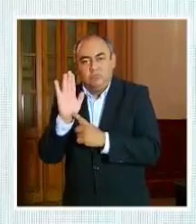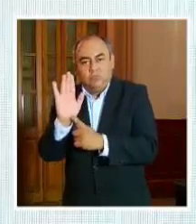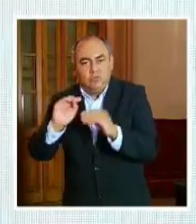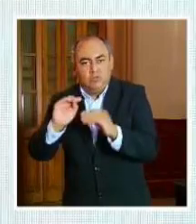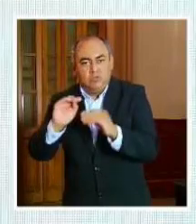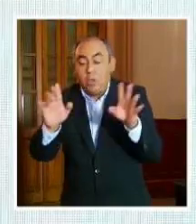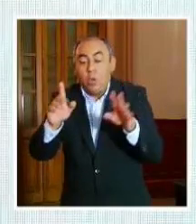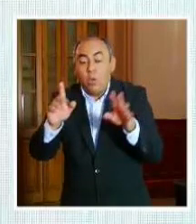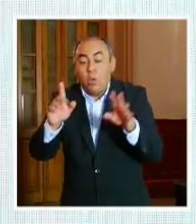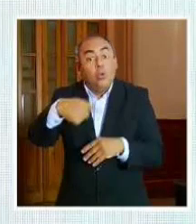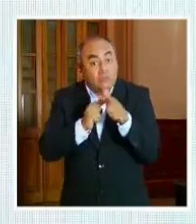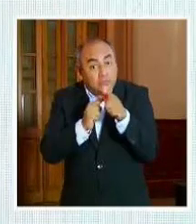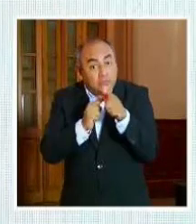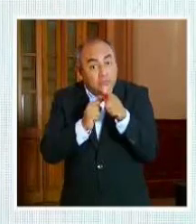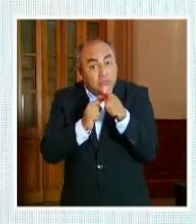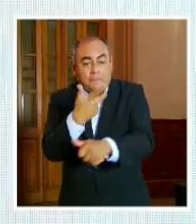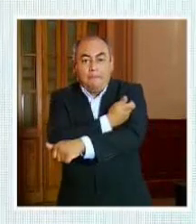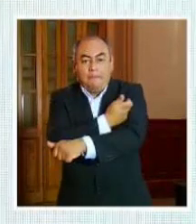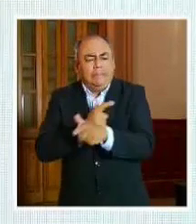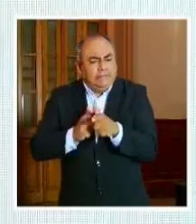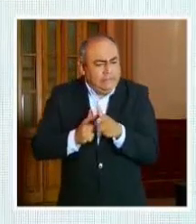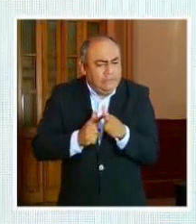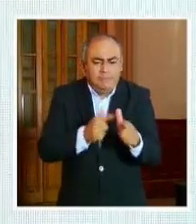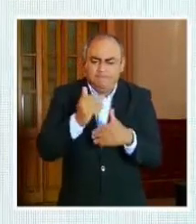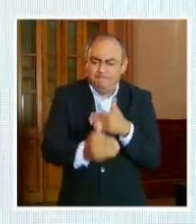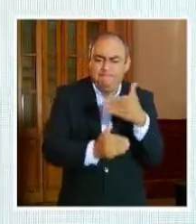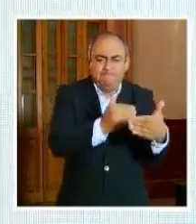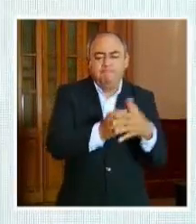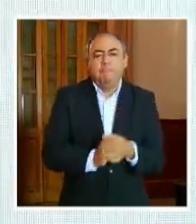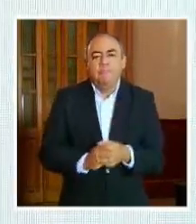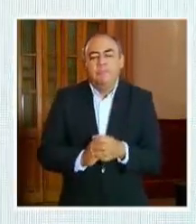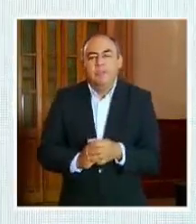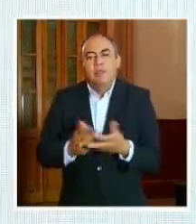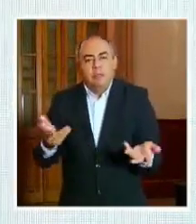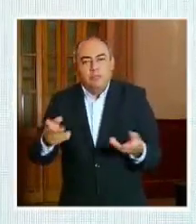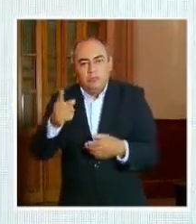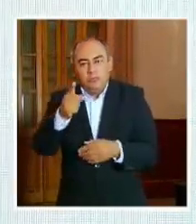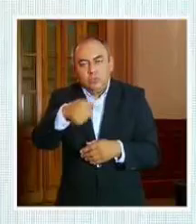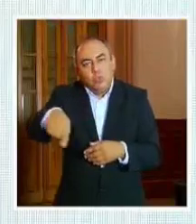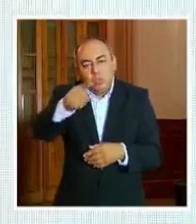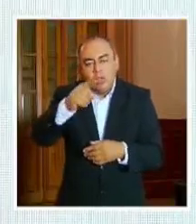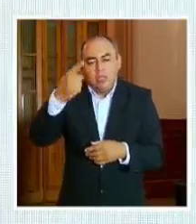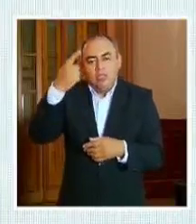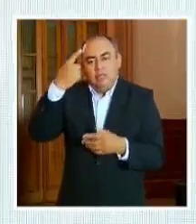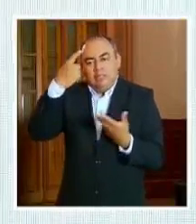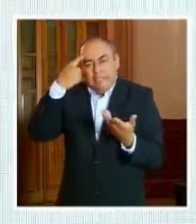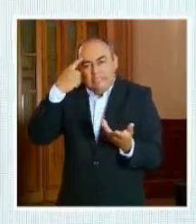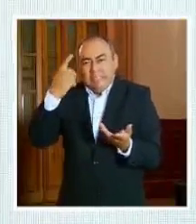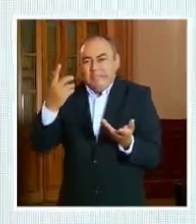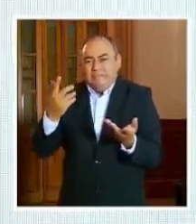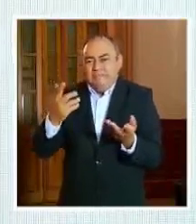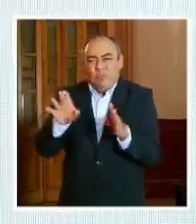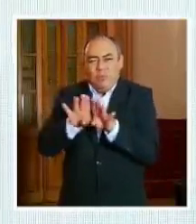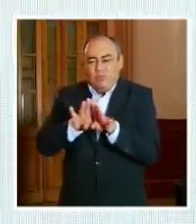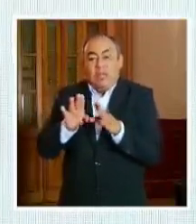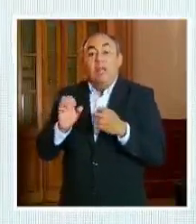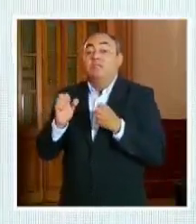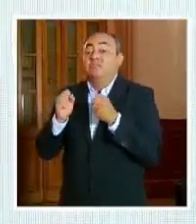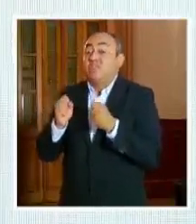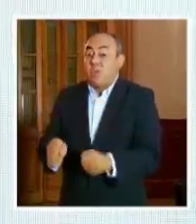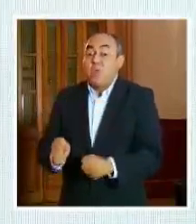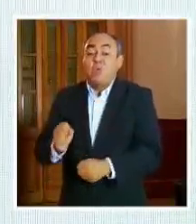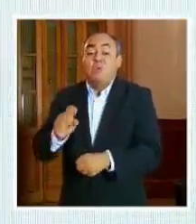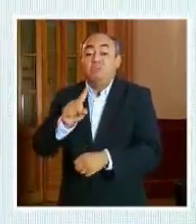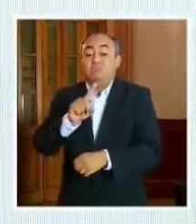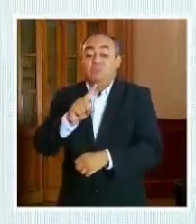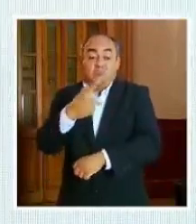vacuna. Sabemos que no tenemos la certeza absoluta, quisiéramos decir el 100% de las personas